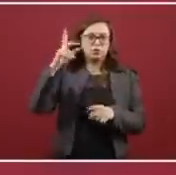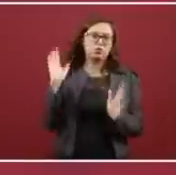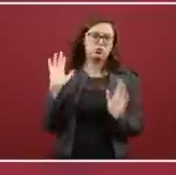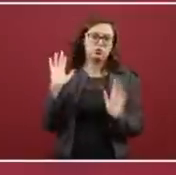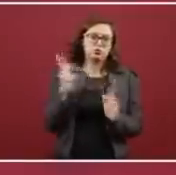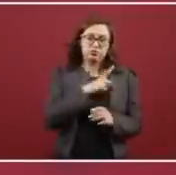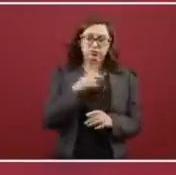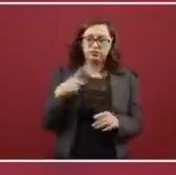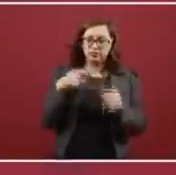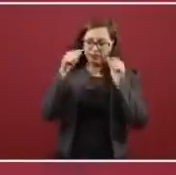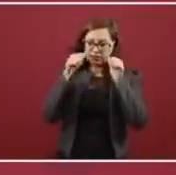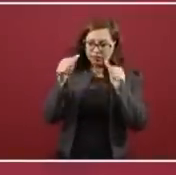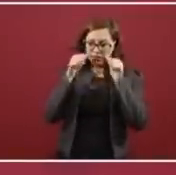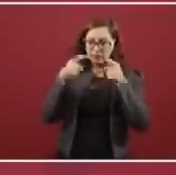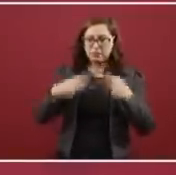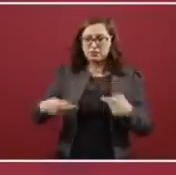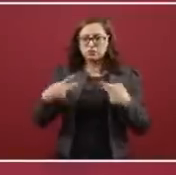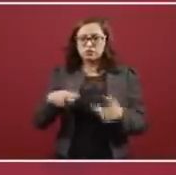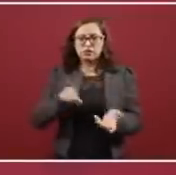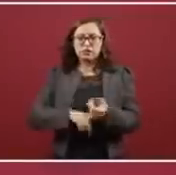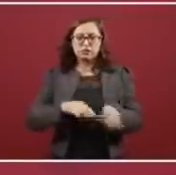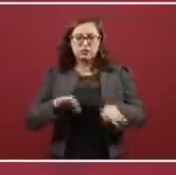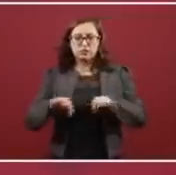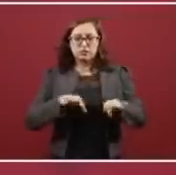servicio con su personal